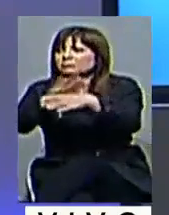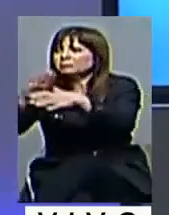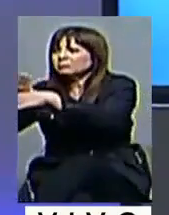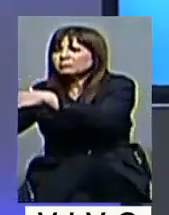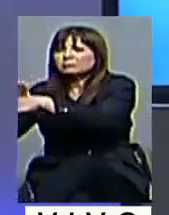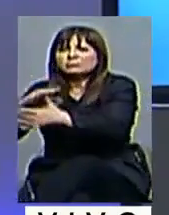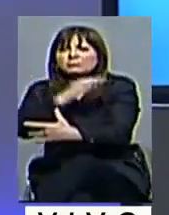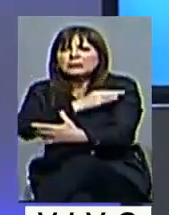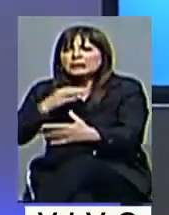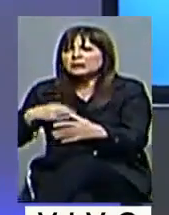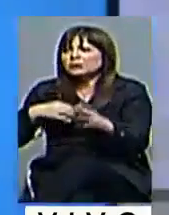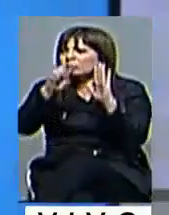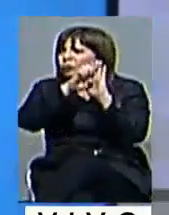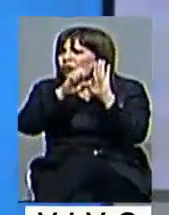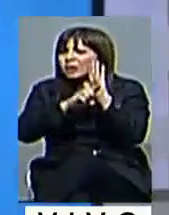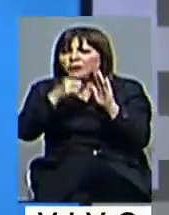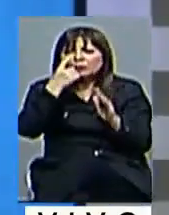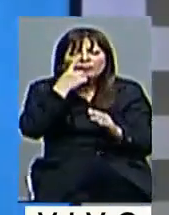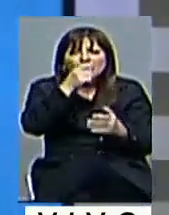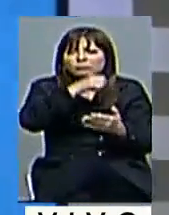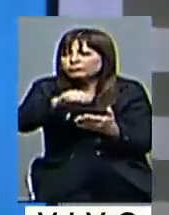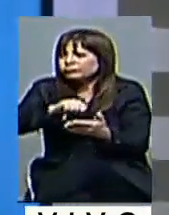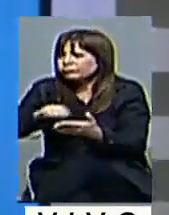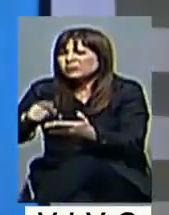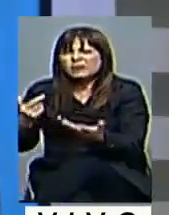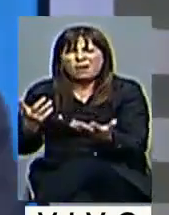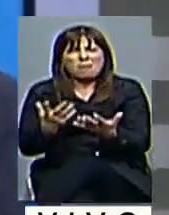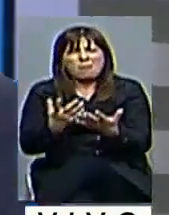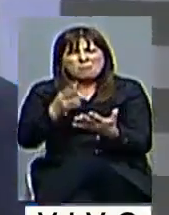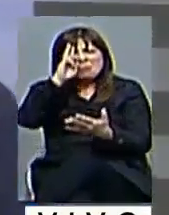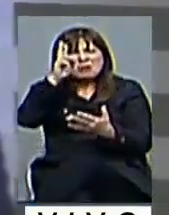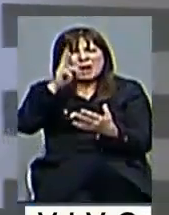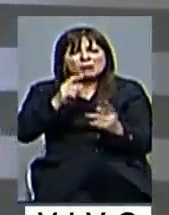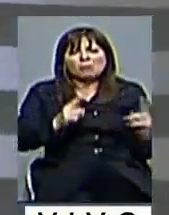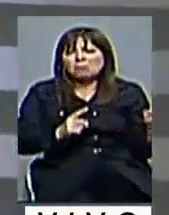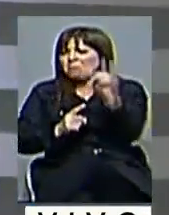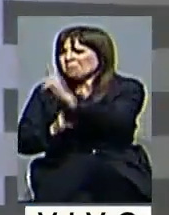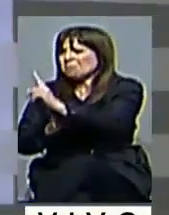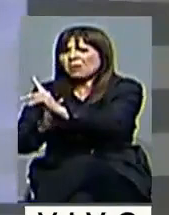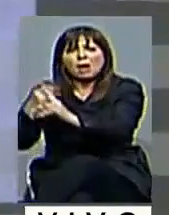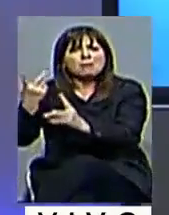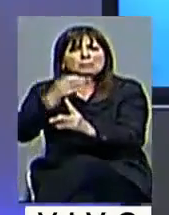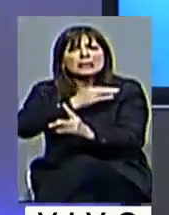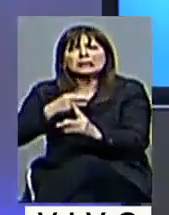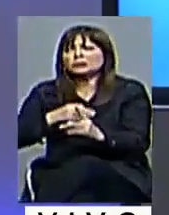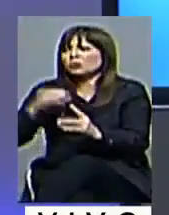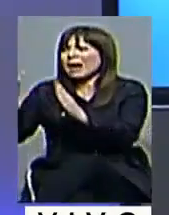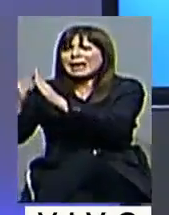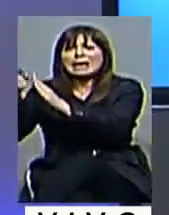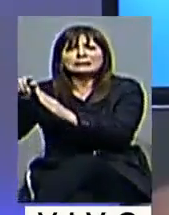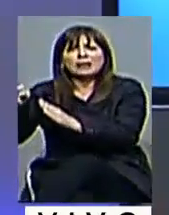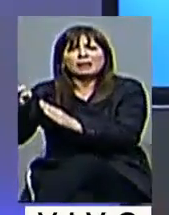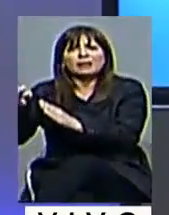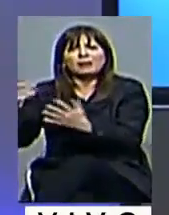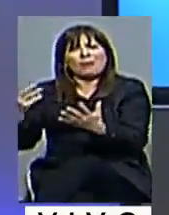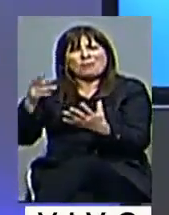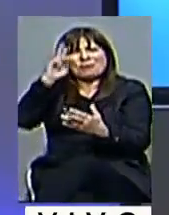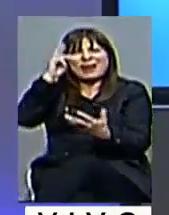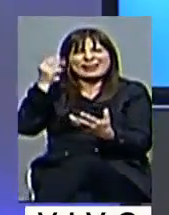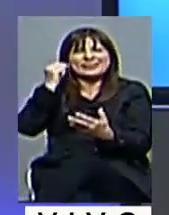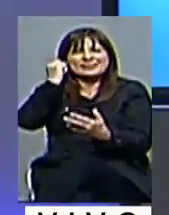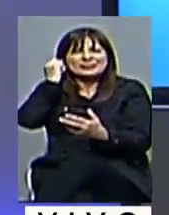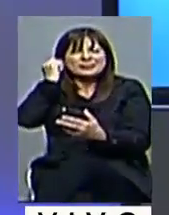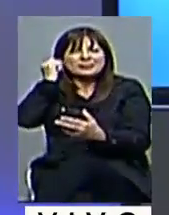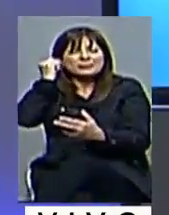los proyectos. Eso es bien raro, lo comentamos, que vayan los ministros a la casa de él. Yo digo, ¿en qué otra parte se van a juntar? Es que es el presidente electo. Claro. En La Moneda no